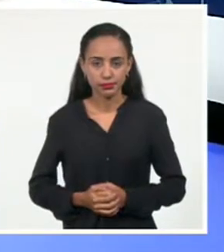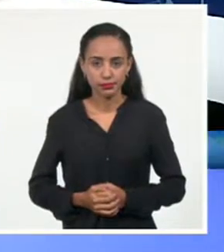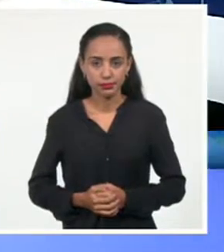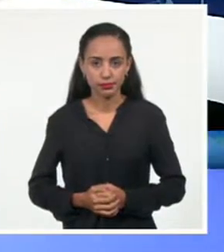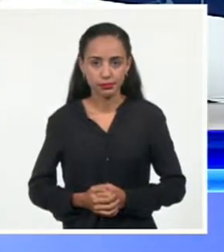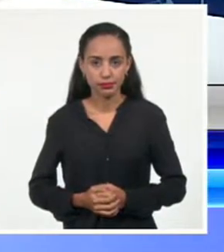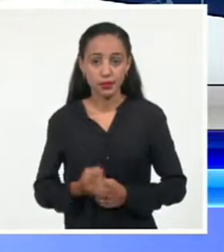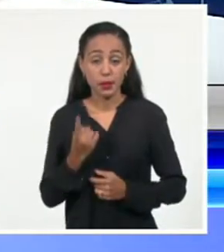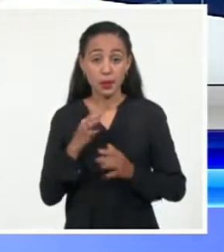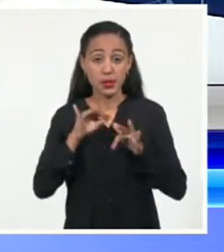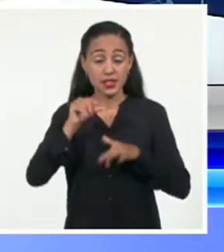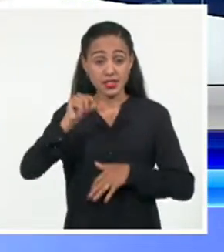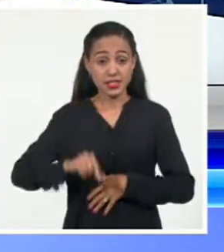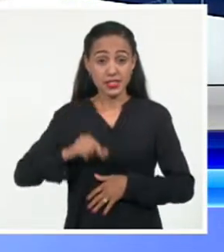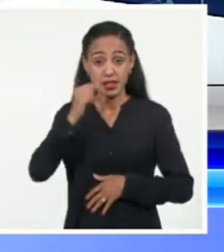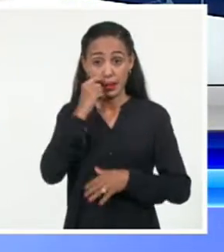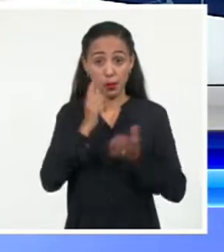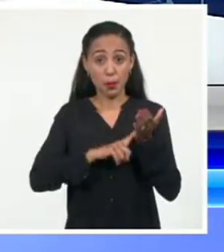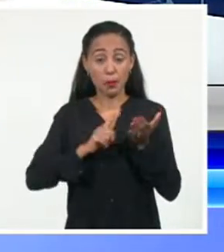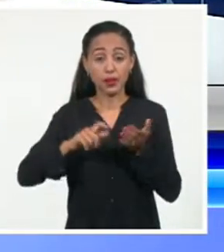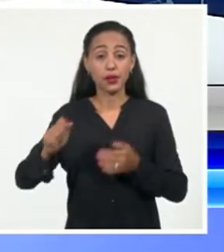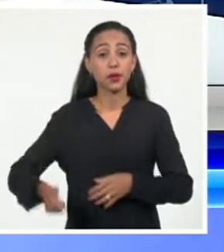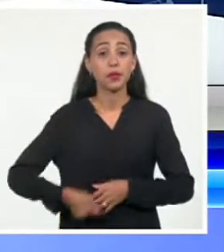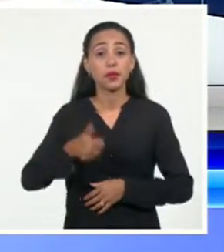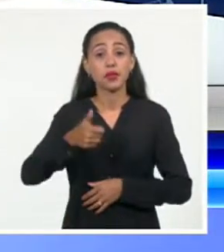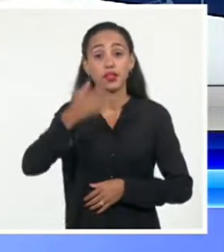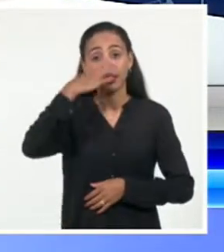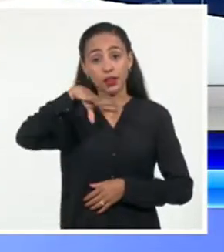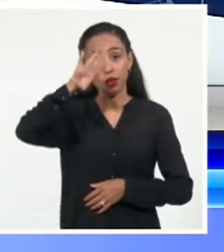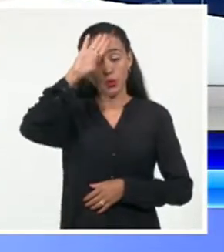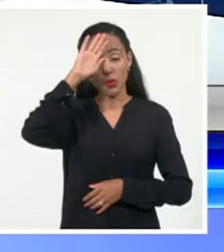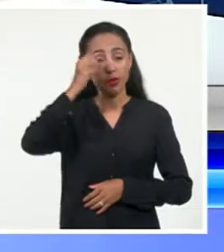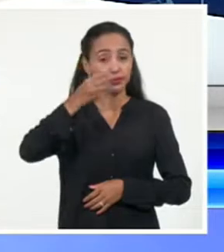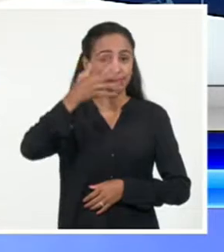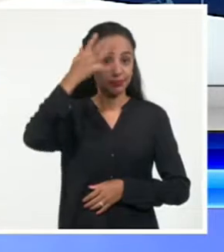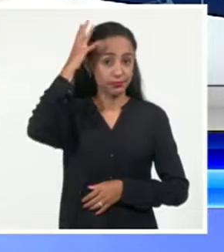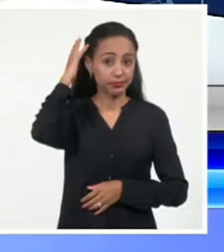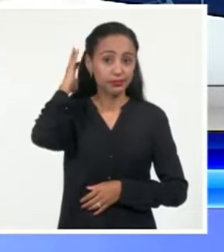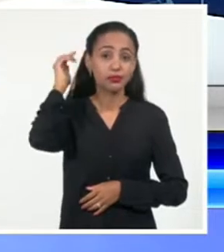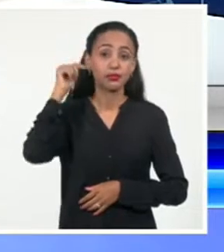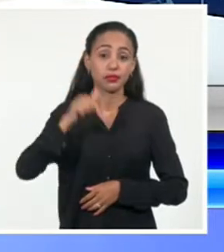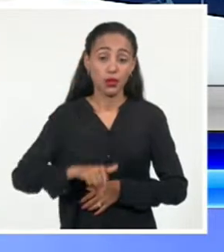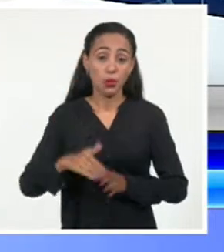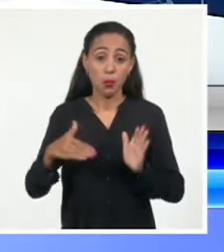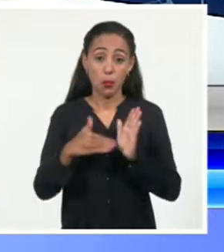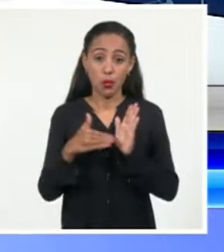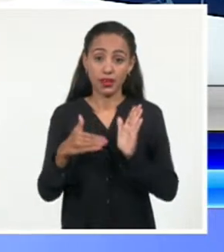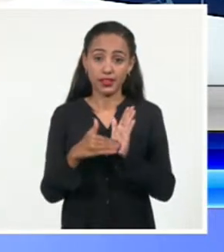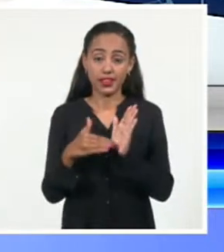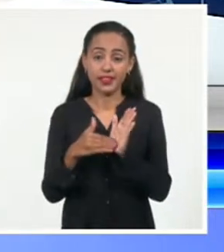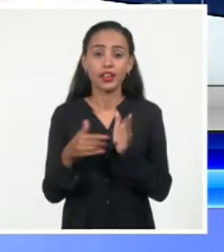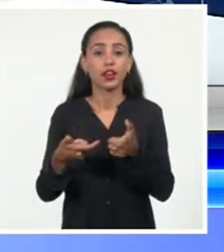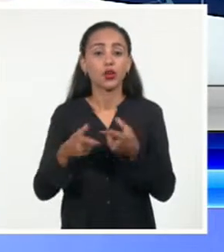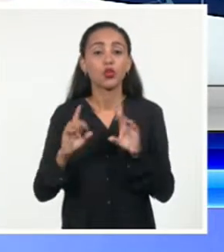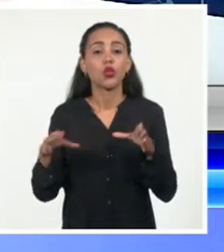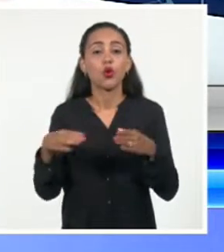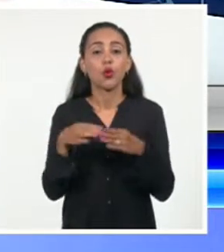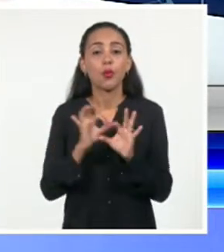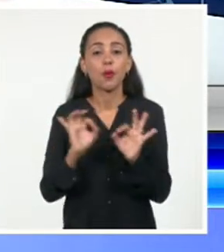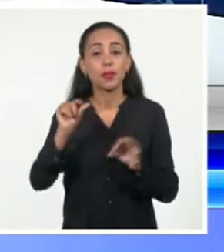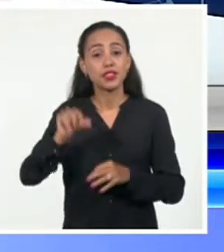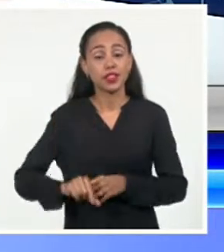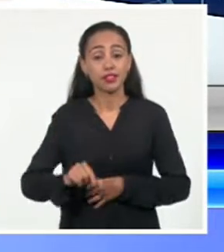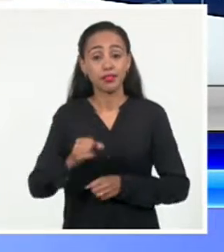El primer secretario del Comité Central del Partido y presidente de la República, Miguel Díaz-Canel Bermúdez, encabezó esta tarde los encuentros del Grupo Temporal de Trabajo